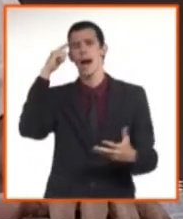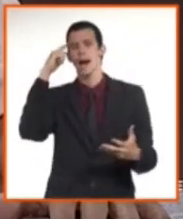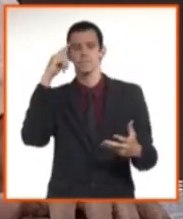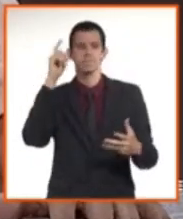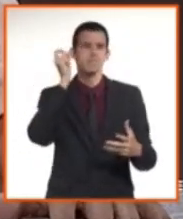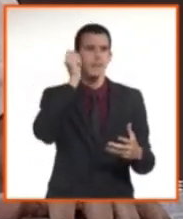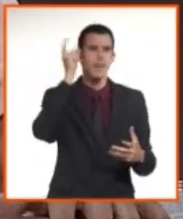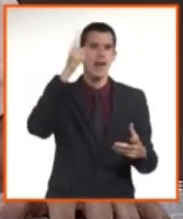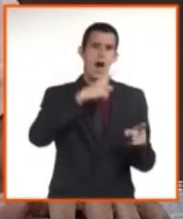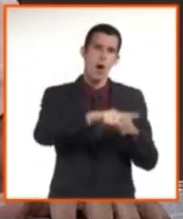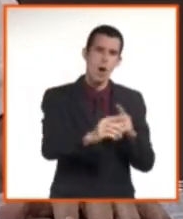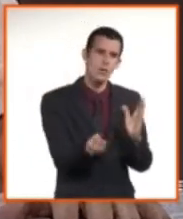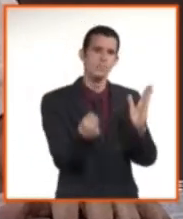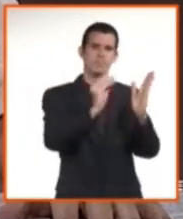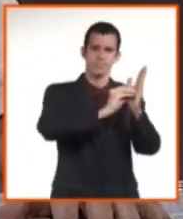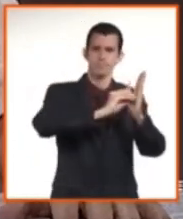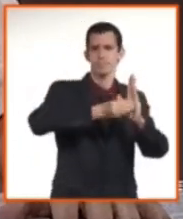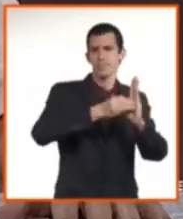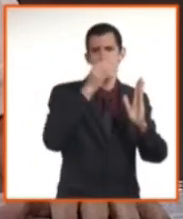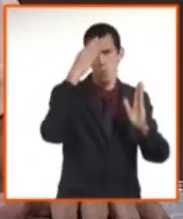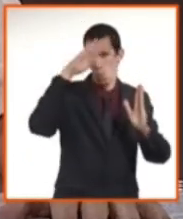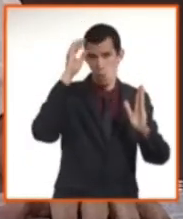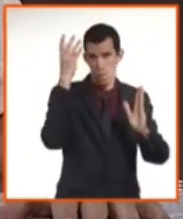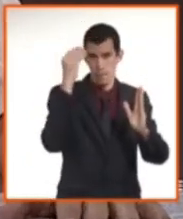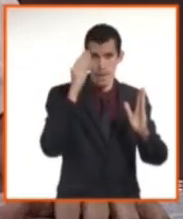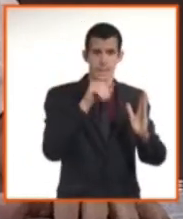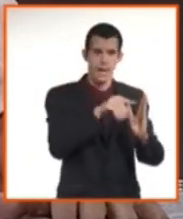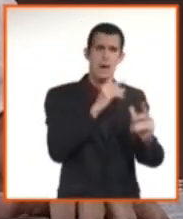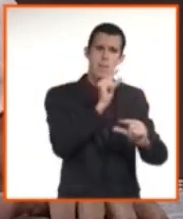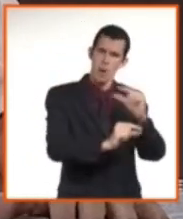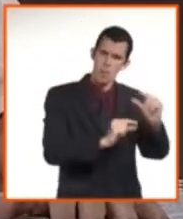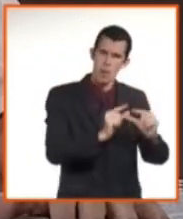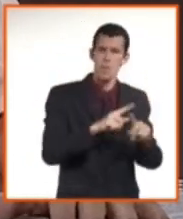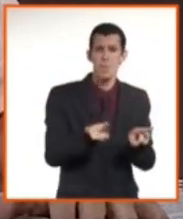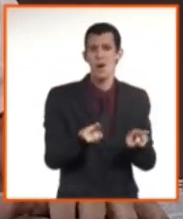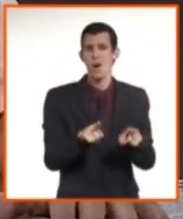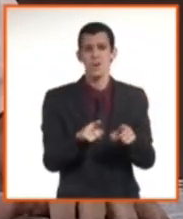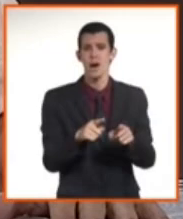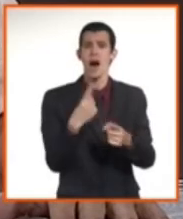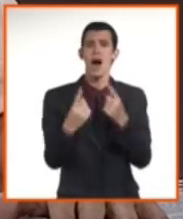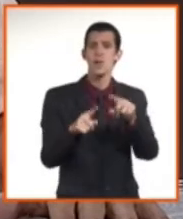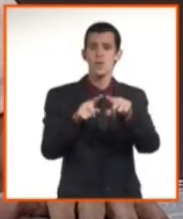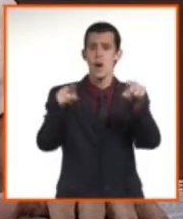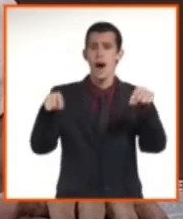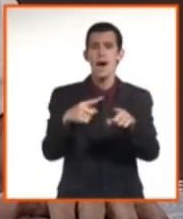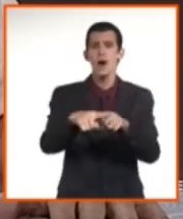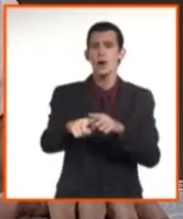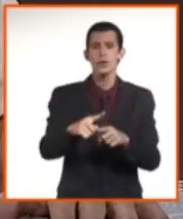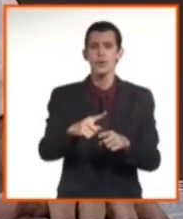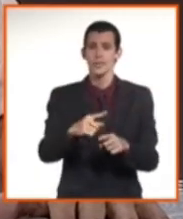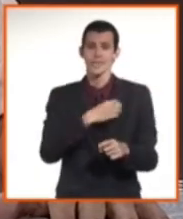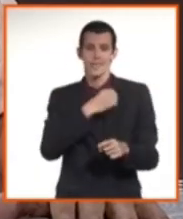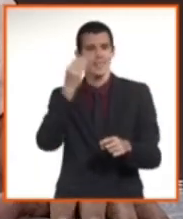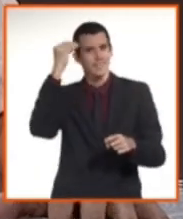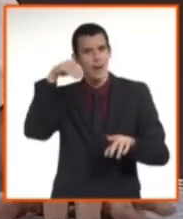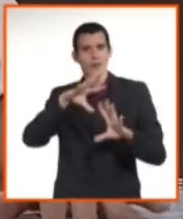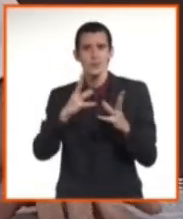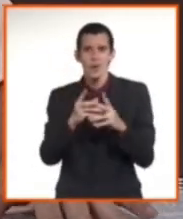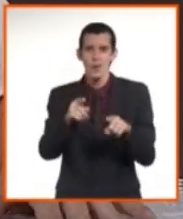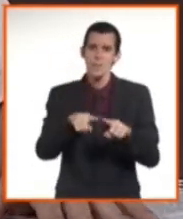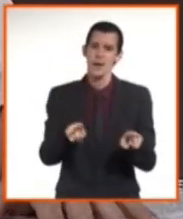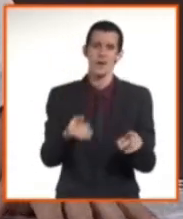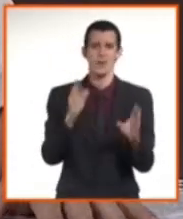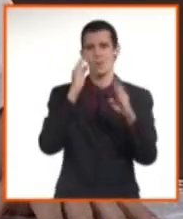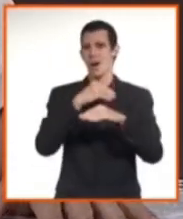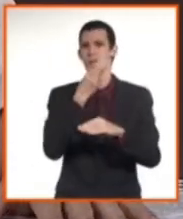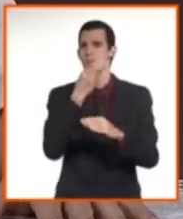no se ha podido cumplimentar totalmente debido a que no se ha contado con los recursos necesarios para su ejecución. Ese era otro de los, o es otro de